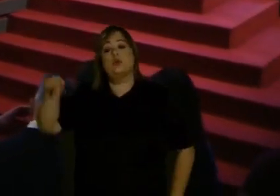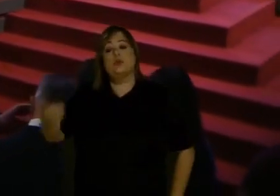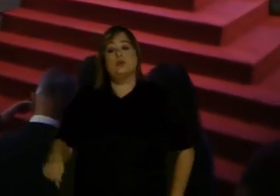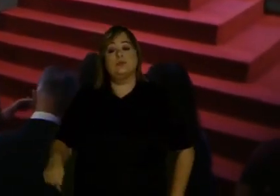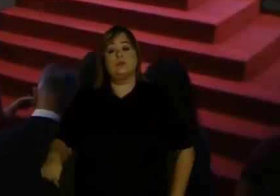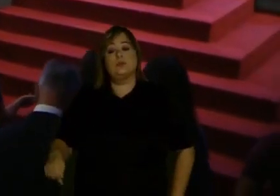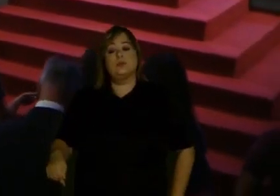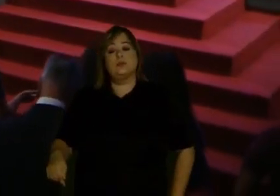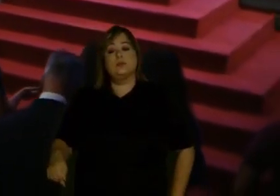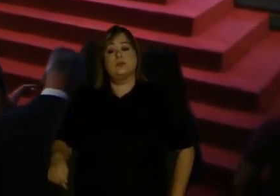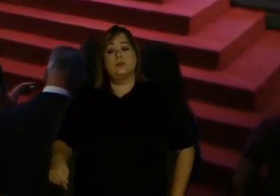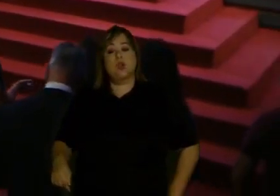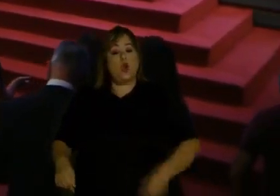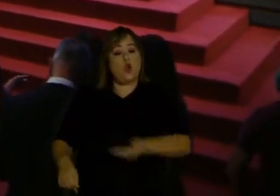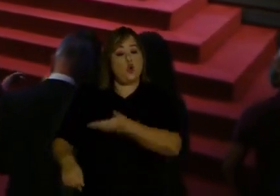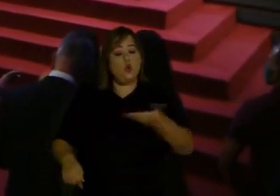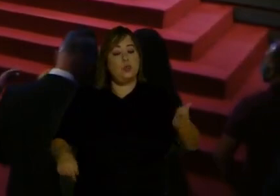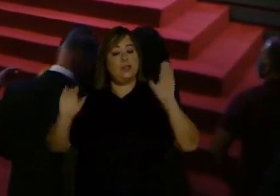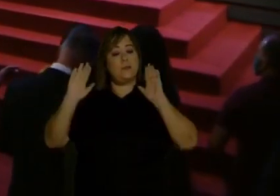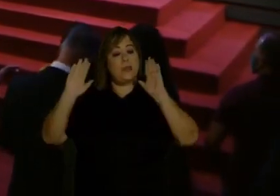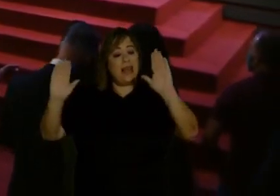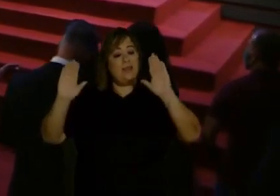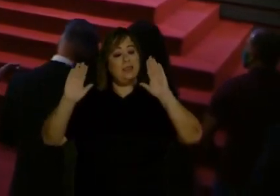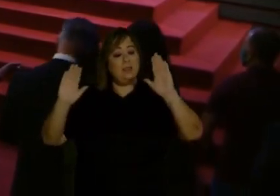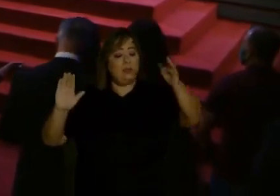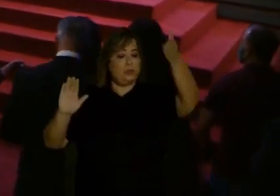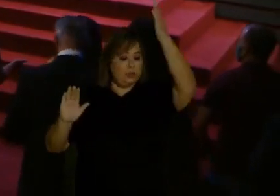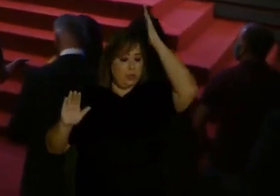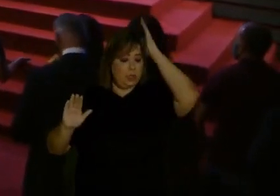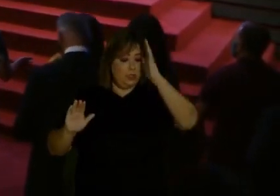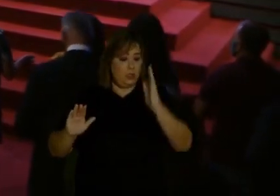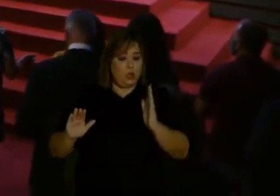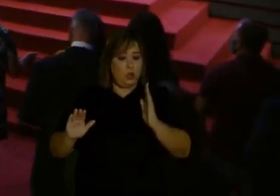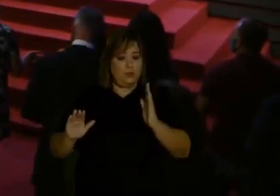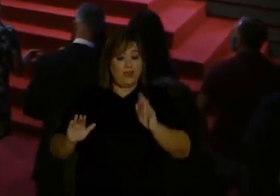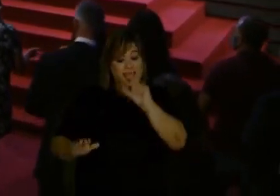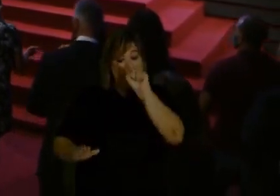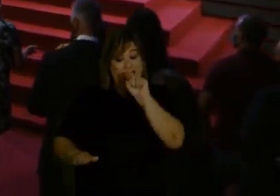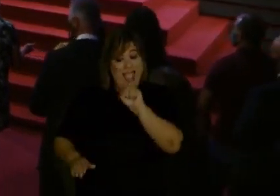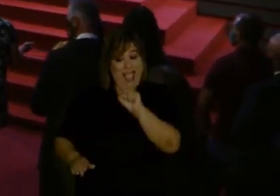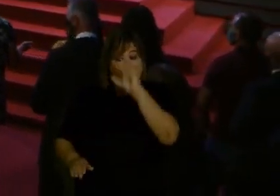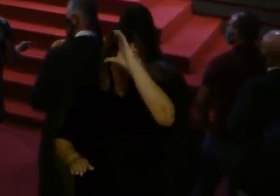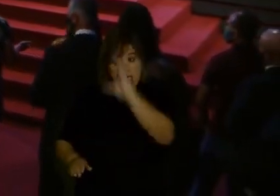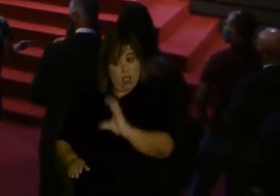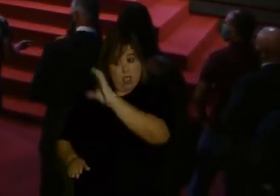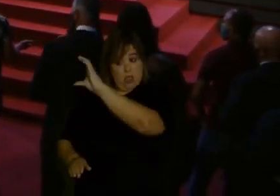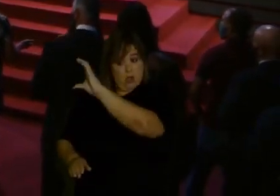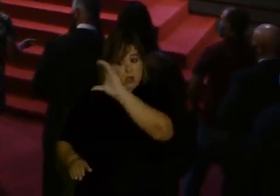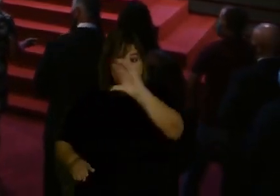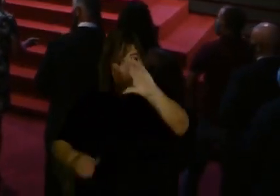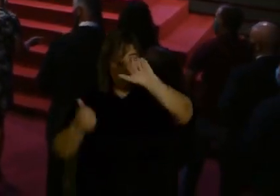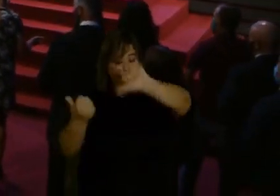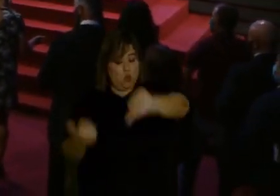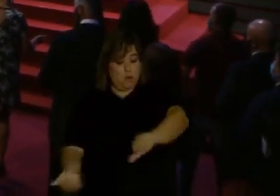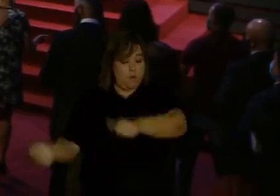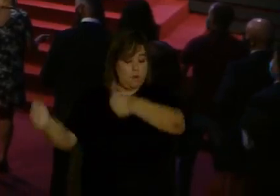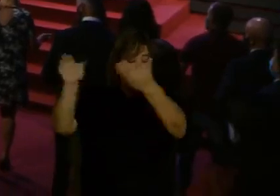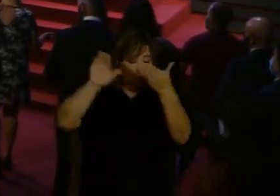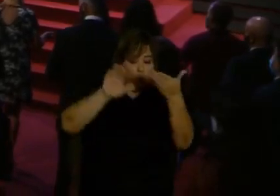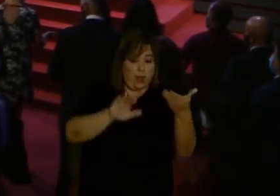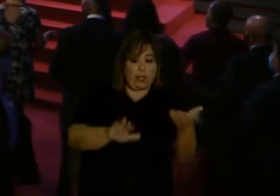Grandes cosas tiene el Señor. Él entregó su vida en la cruz del Calvario. Se dejó golpear.